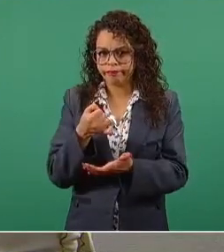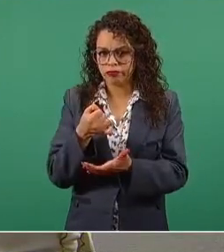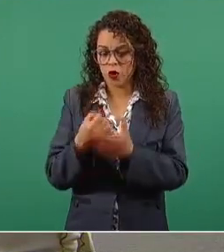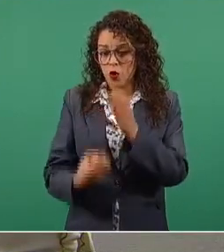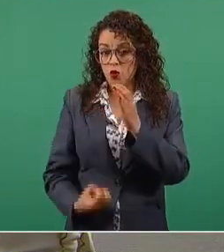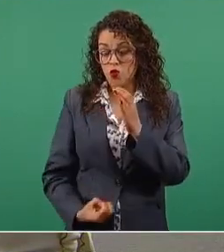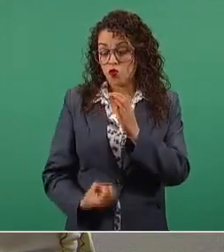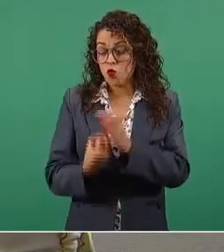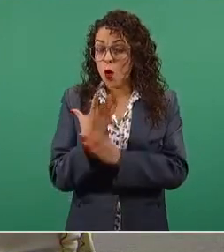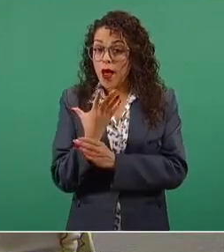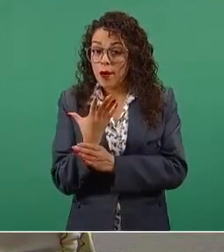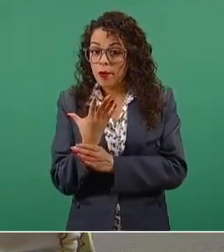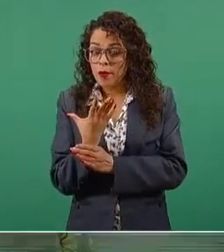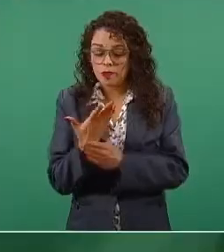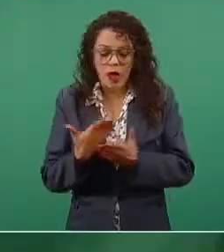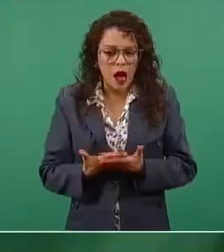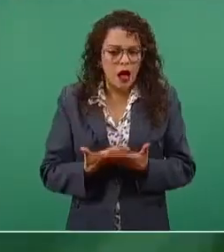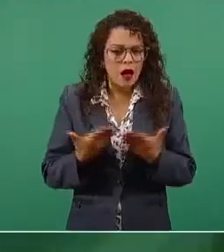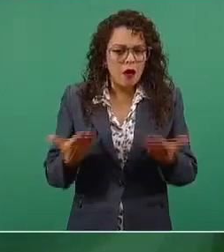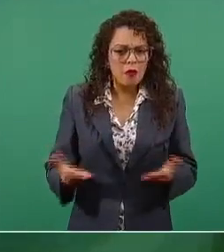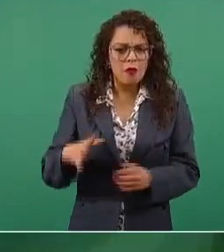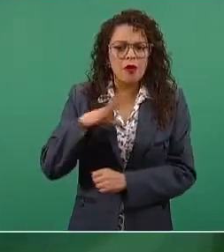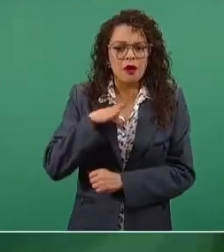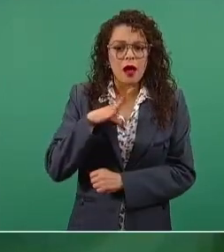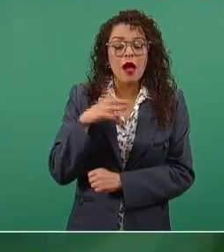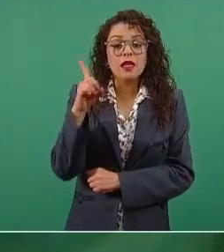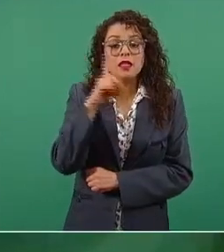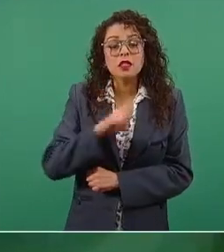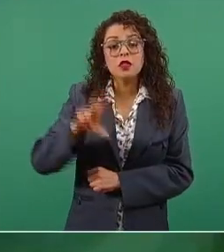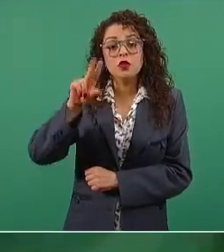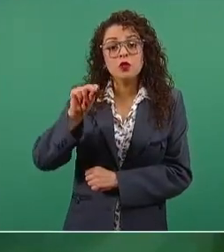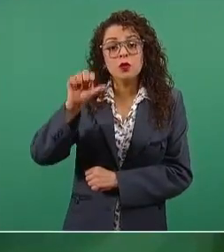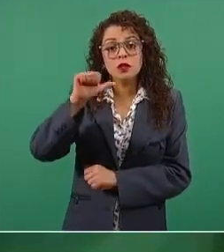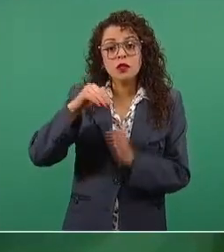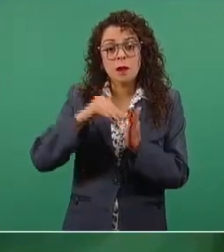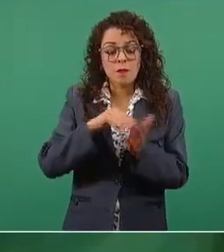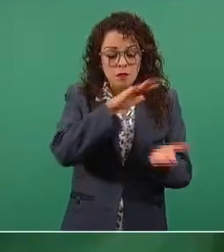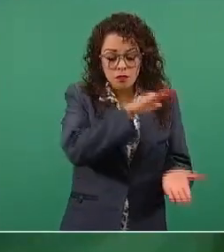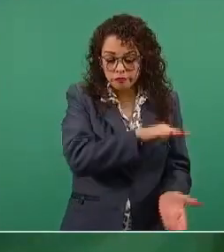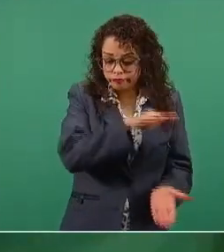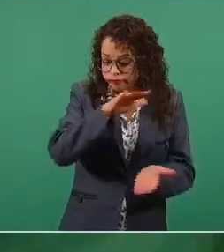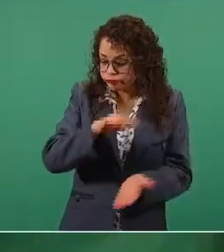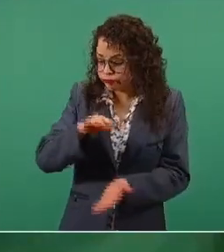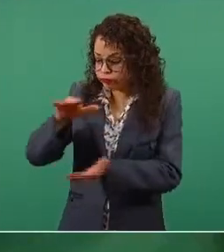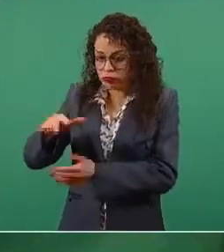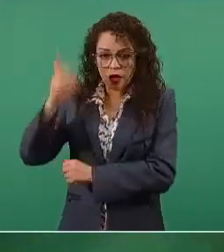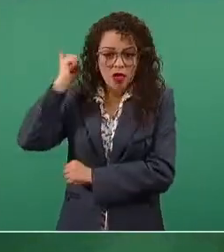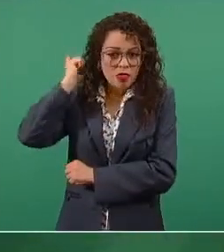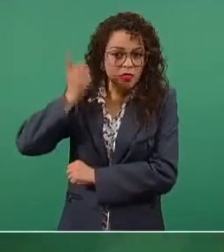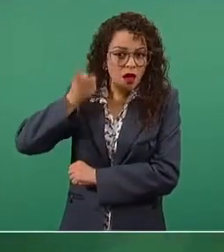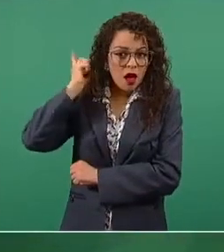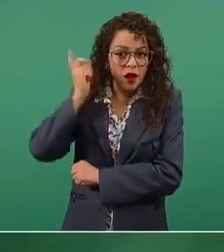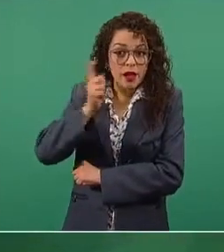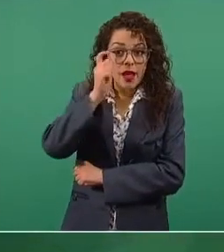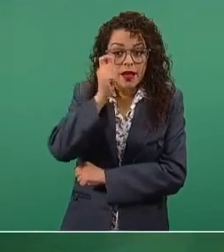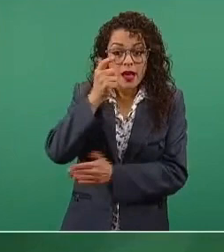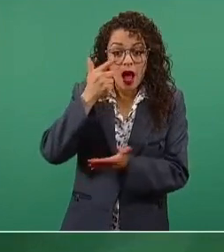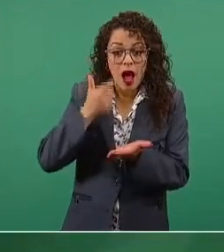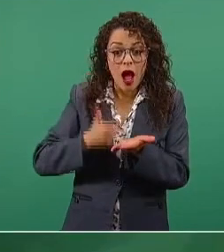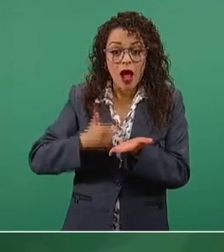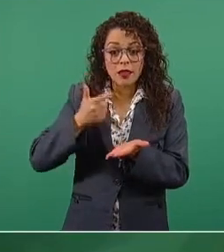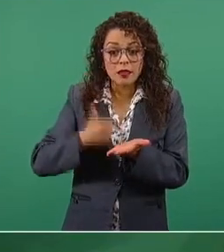nuevos. Hoy día tenemos 186 mil barriles diarios de aceite de estos